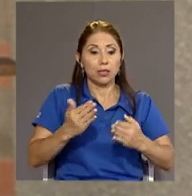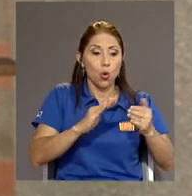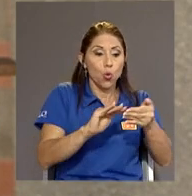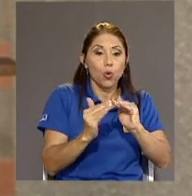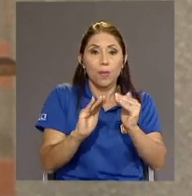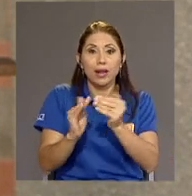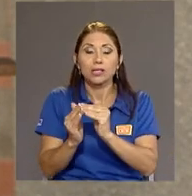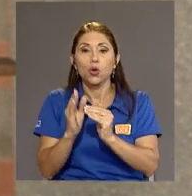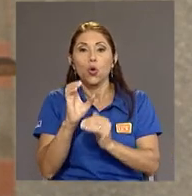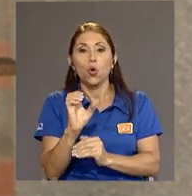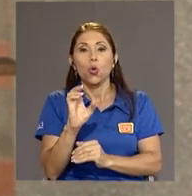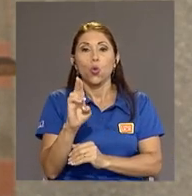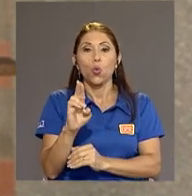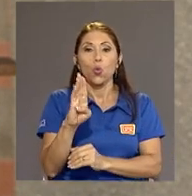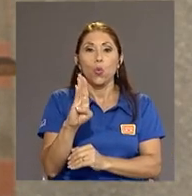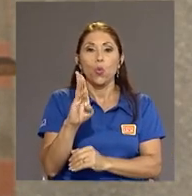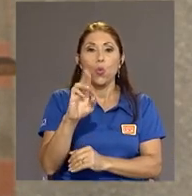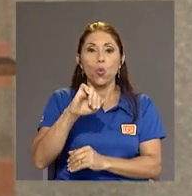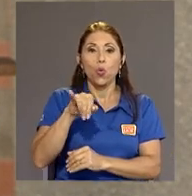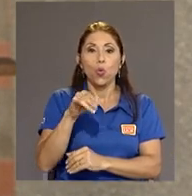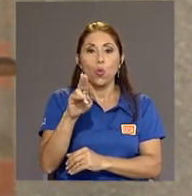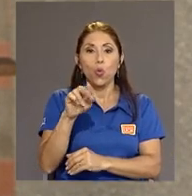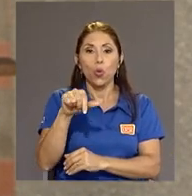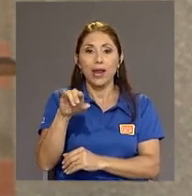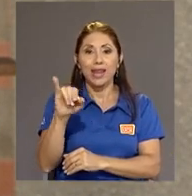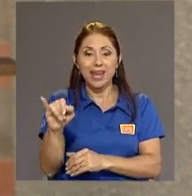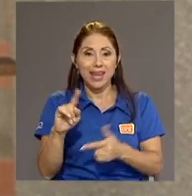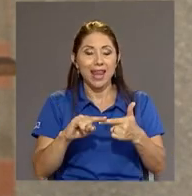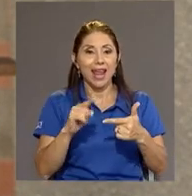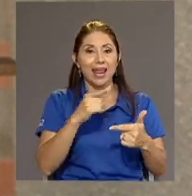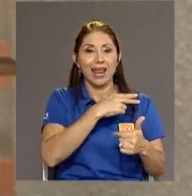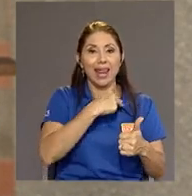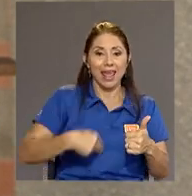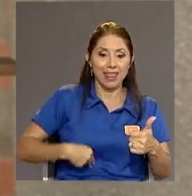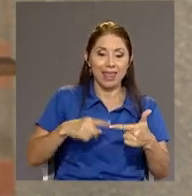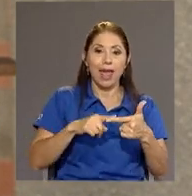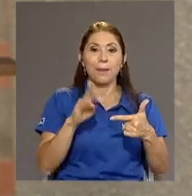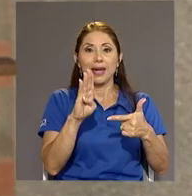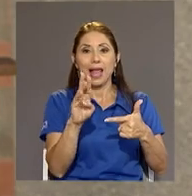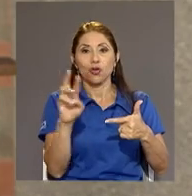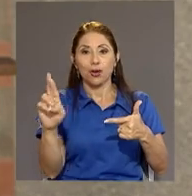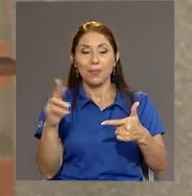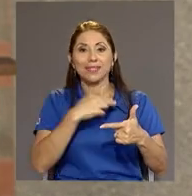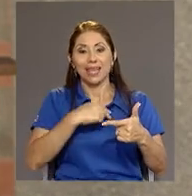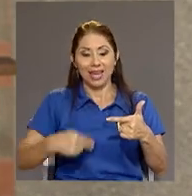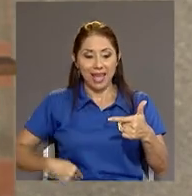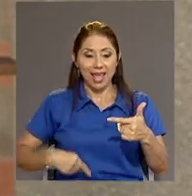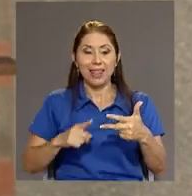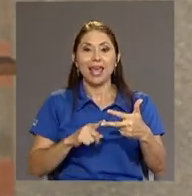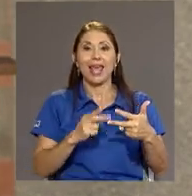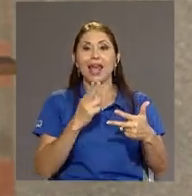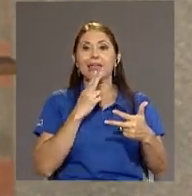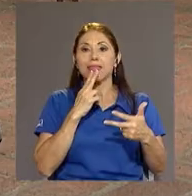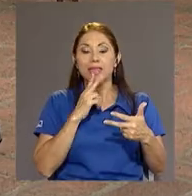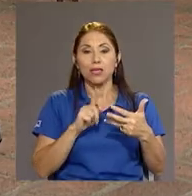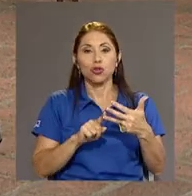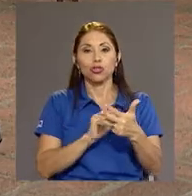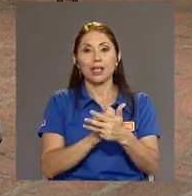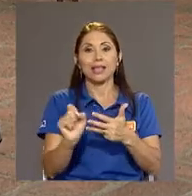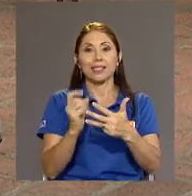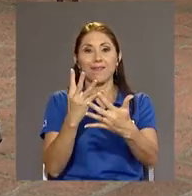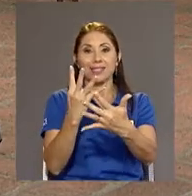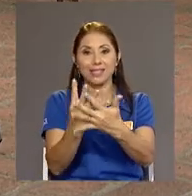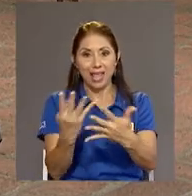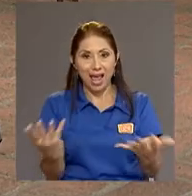la urbanización Bernardo Benavides también Heredia, Los Atillos, San Sebastián, es la época en que el